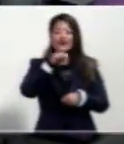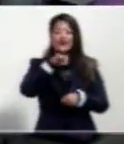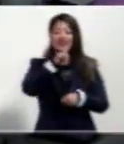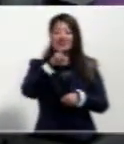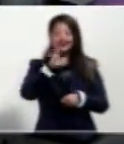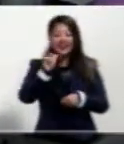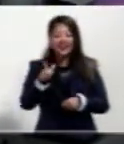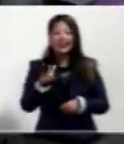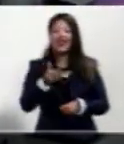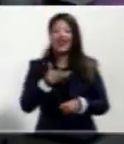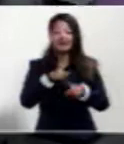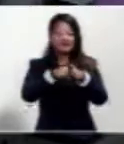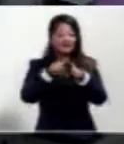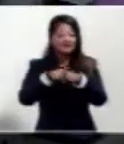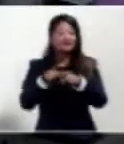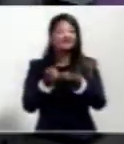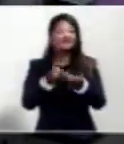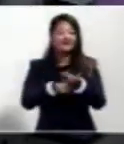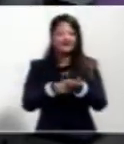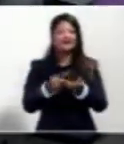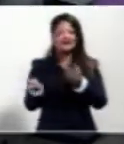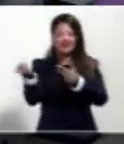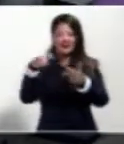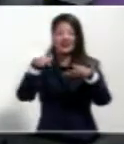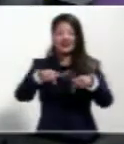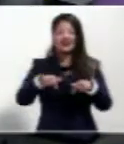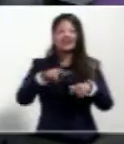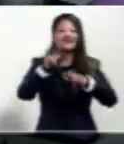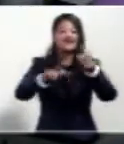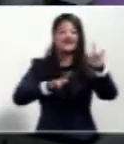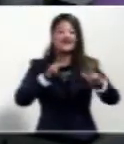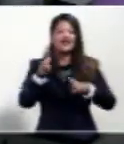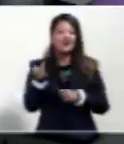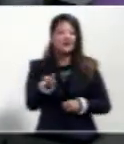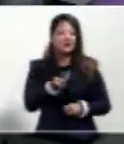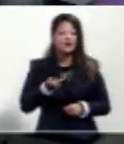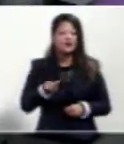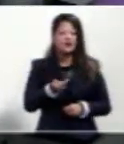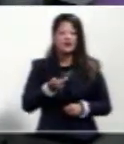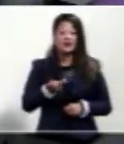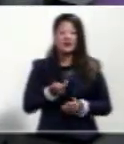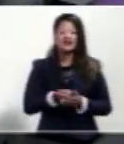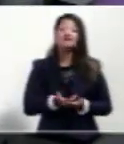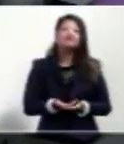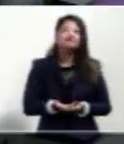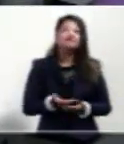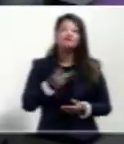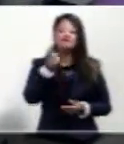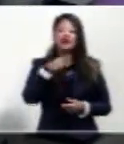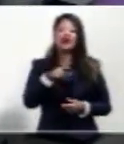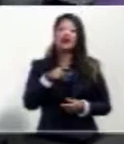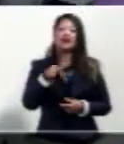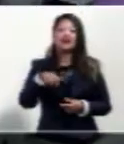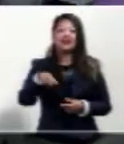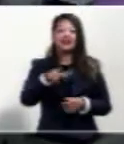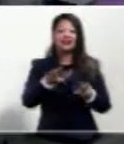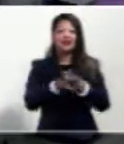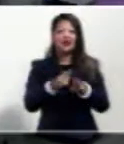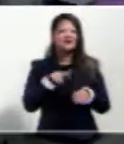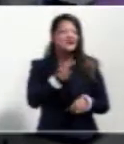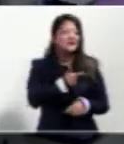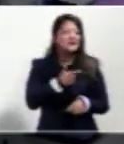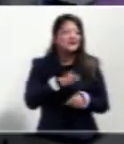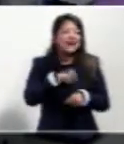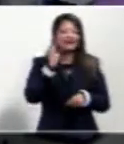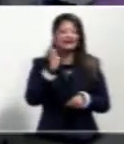de cervezas, estos productores que vamos a traer aquí a la Feria del Pulque. Más que nada, a mí la que más me gustó fue la